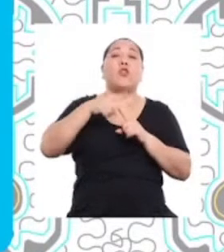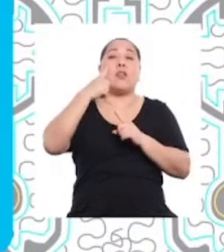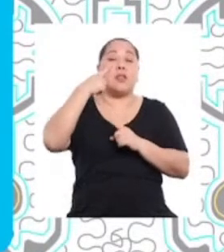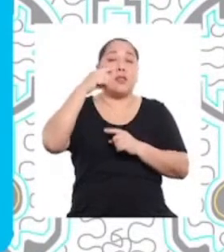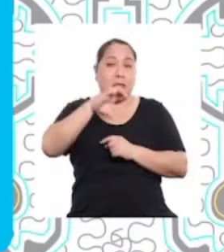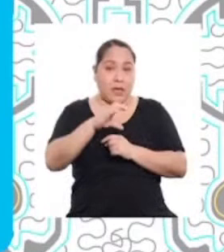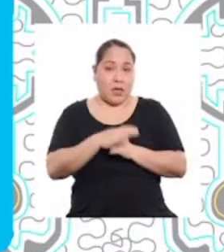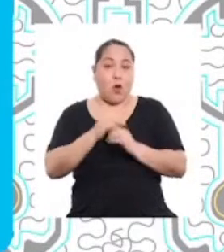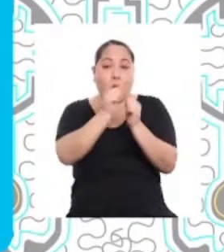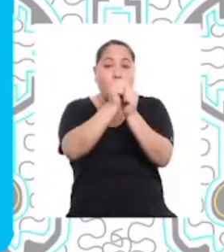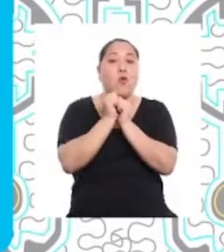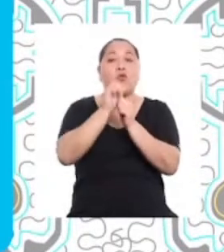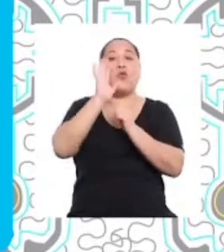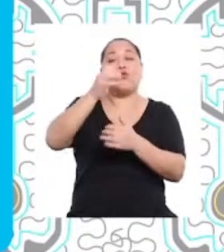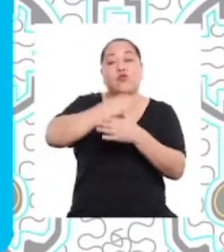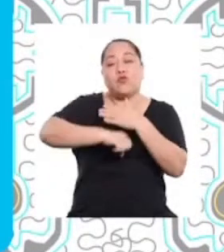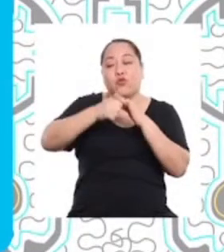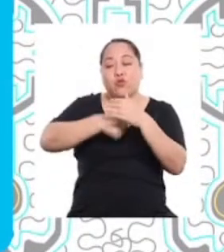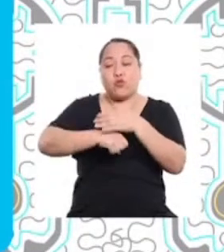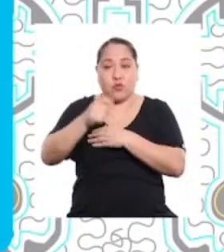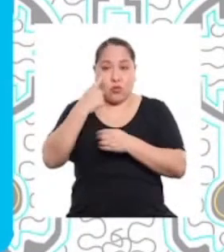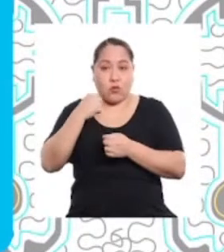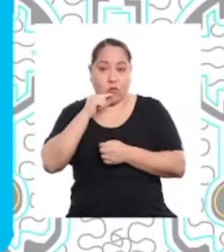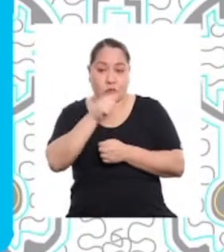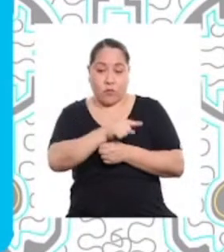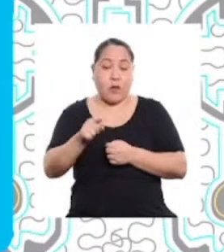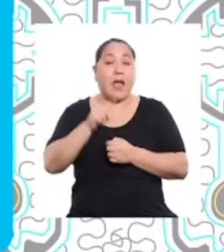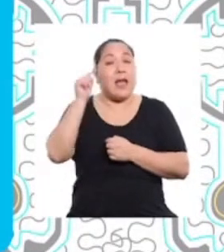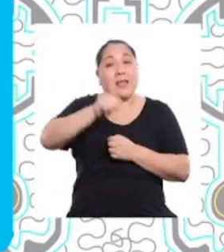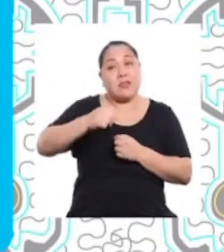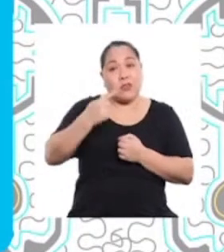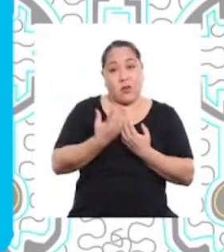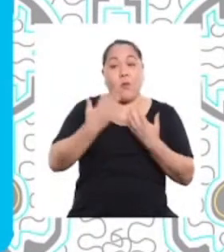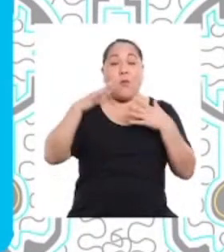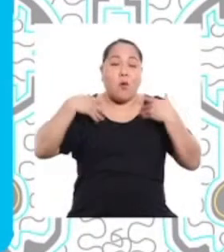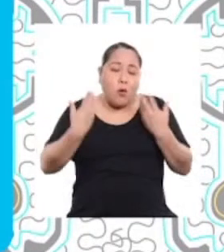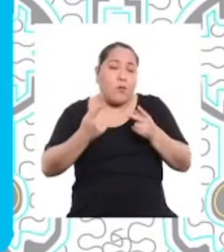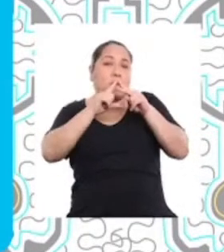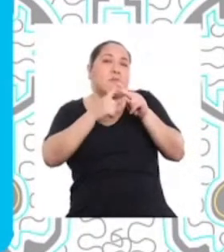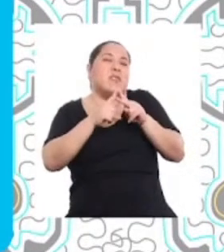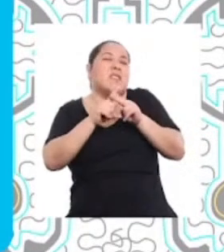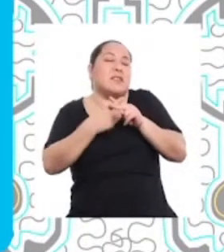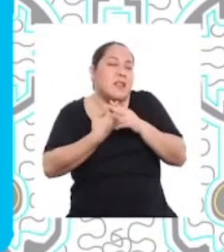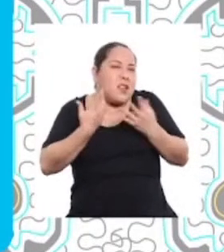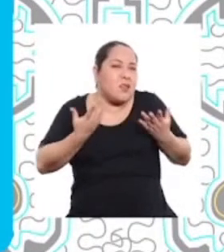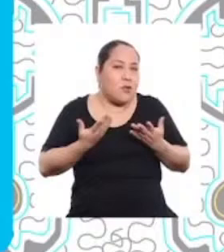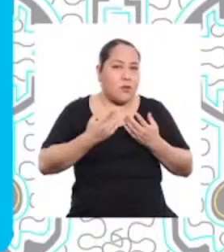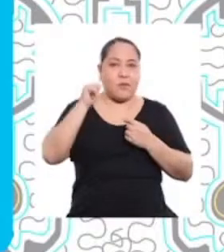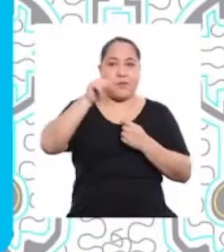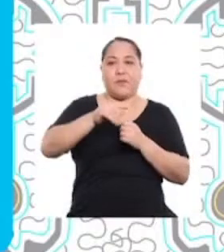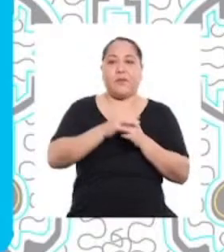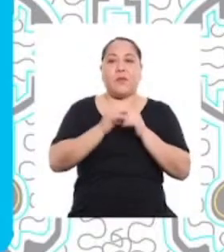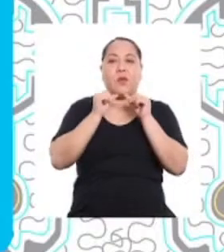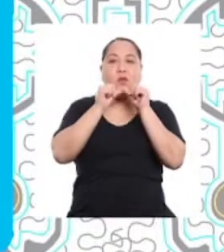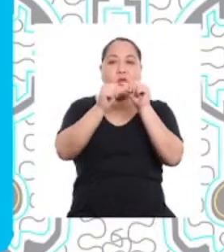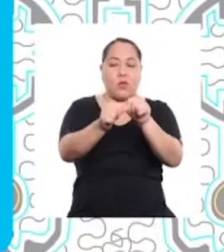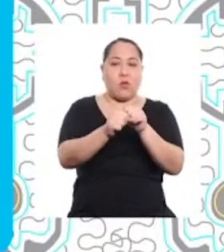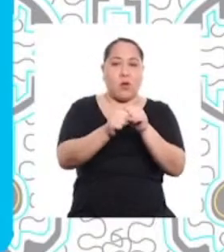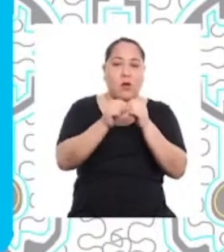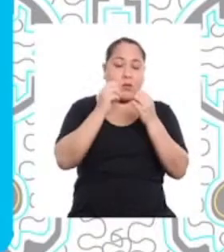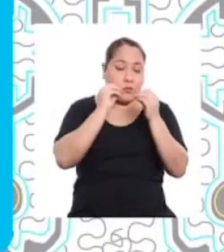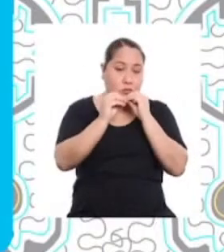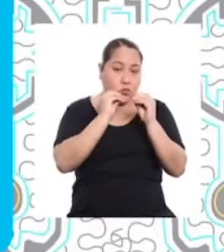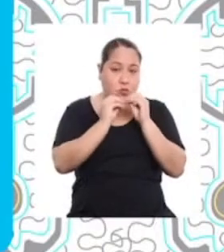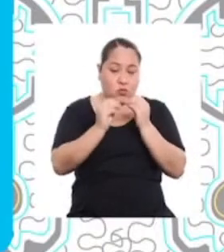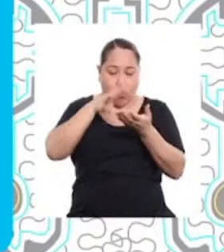las TIC junto a sus chicas y chicos. Para eso podemos empezar con mantenerse